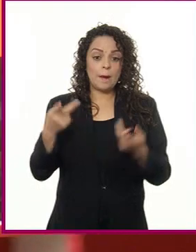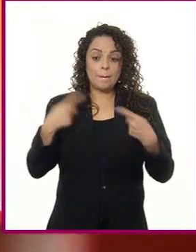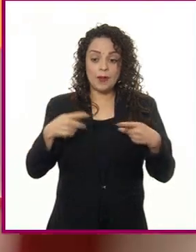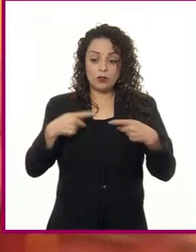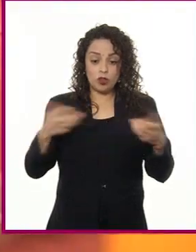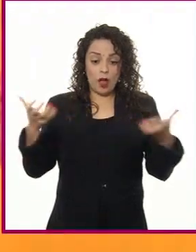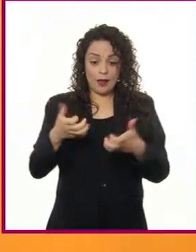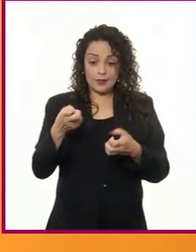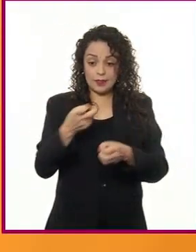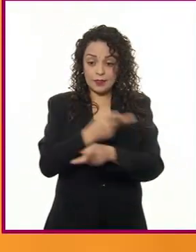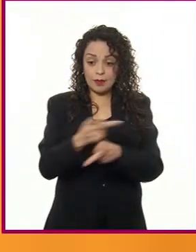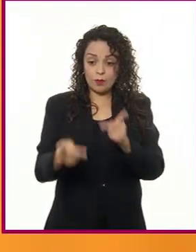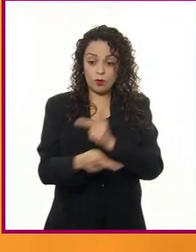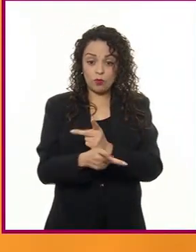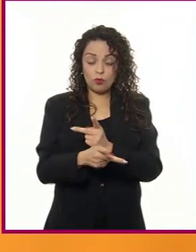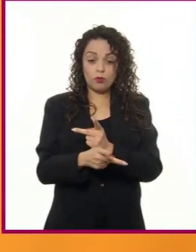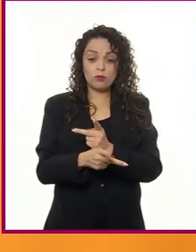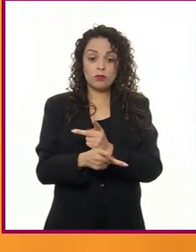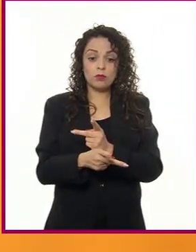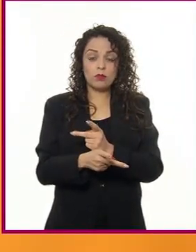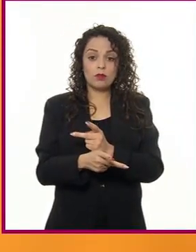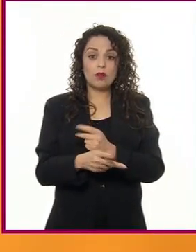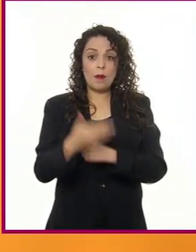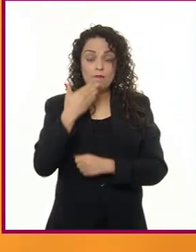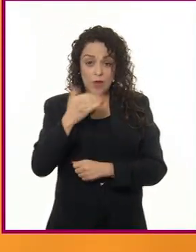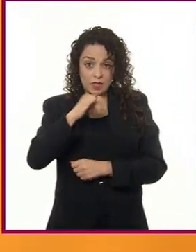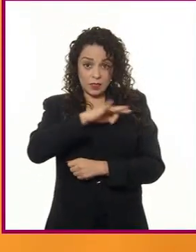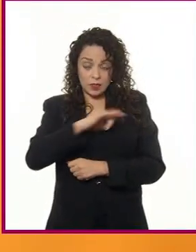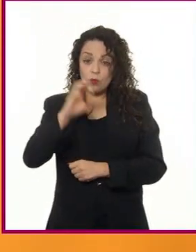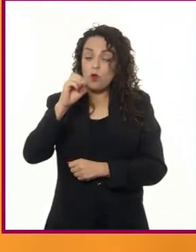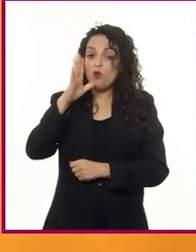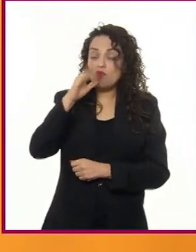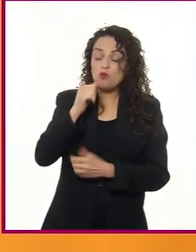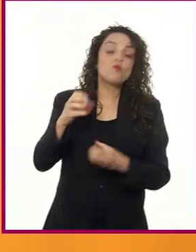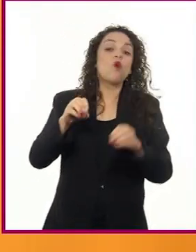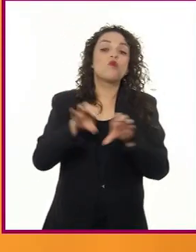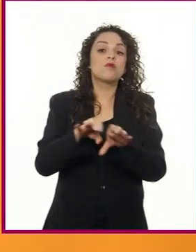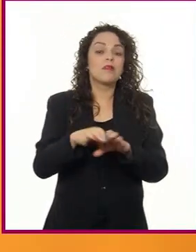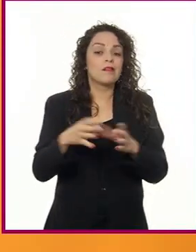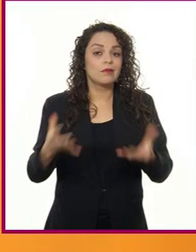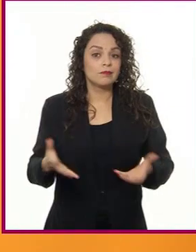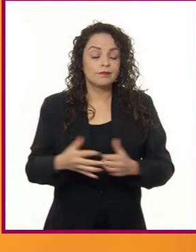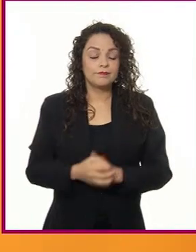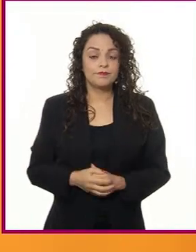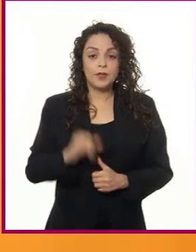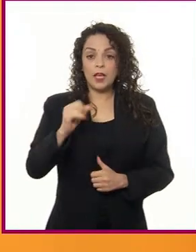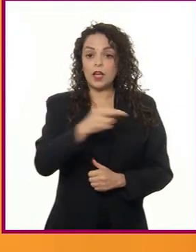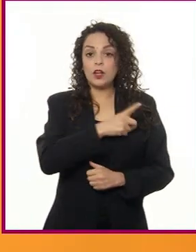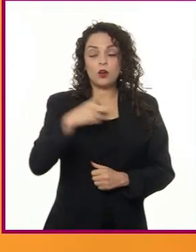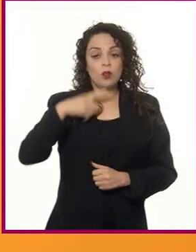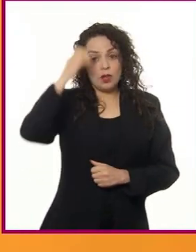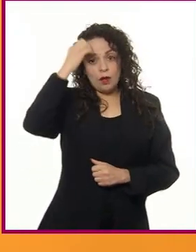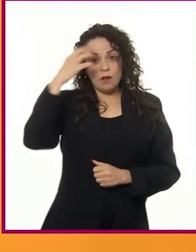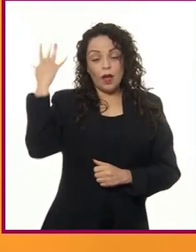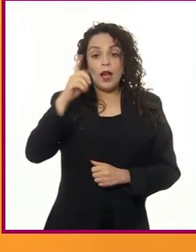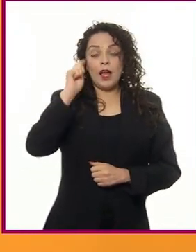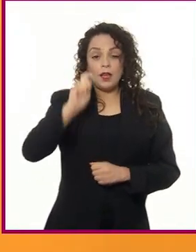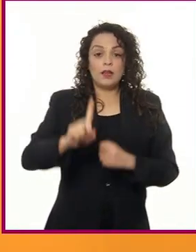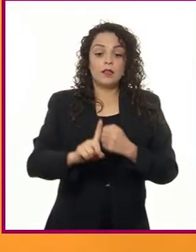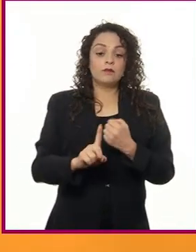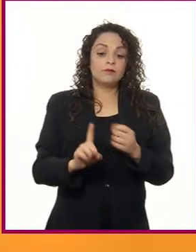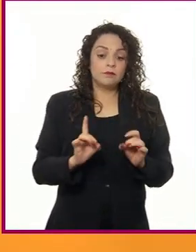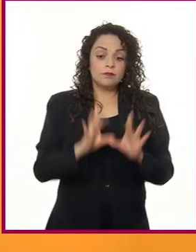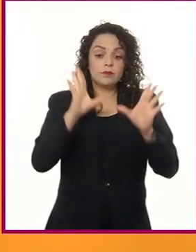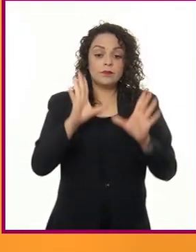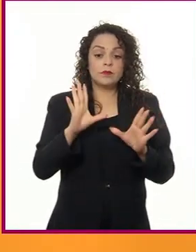producto. Así es. Además, no debemos olvidar las implicaciones en la naturaleza de